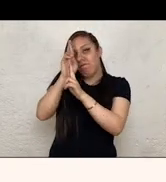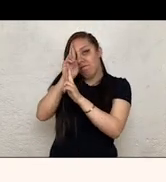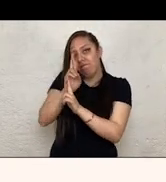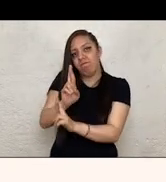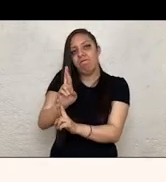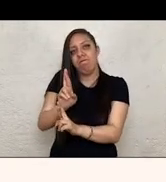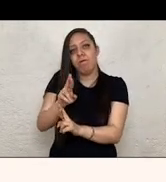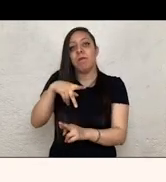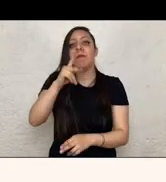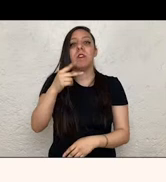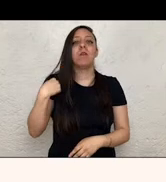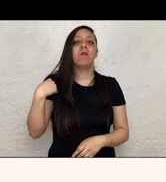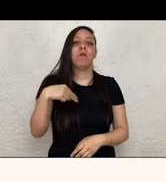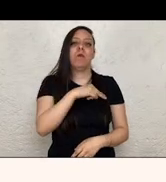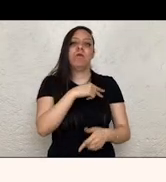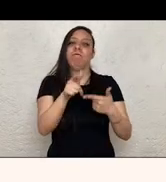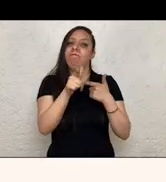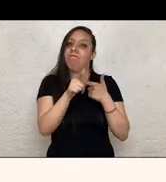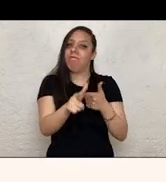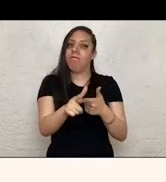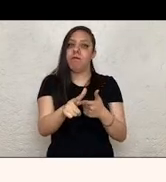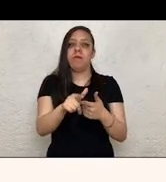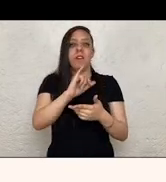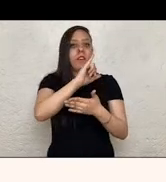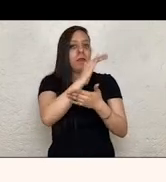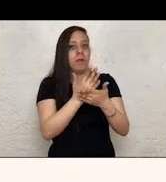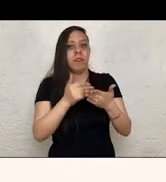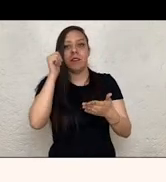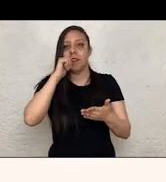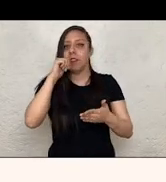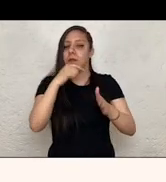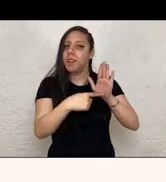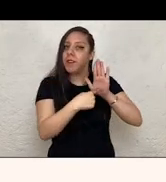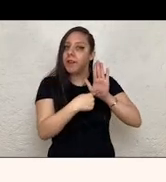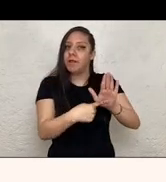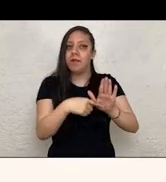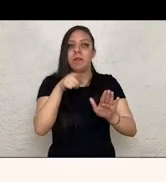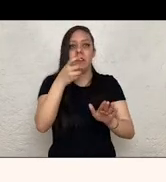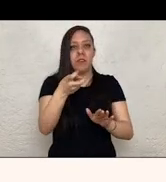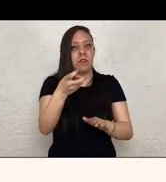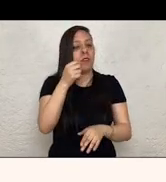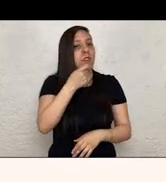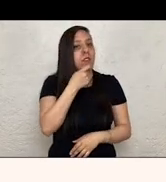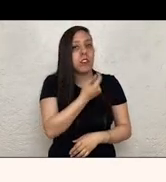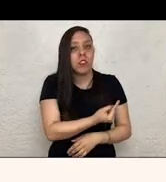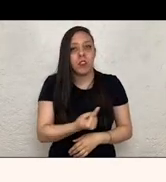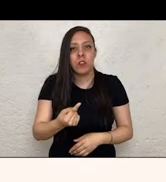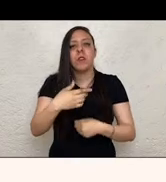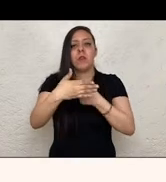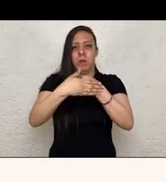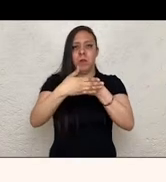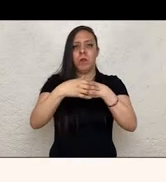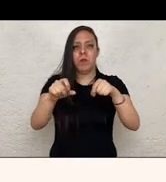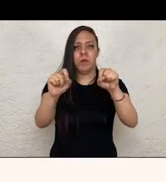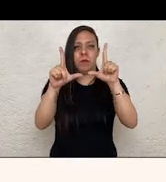respetuoso, pero también seguimos con las mismas imágenes como siempre. ¿Y la